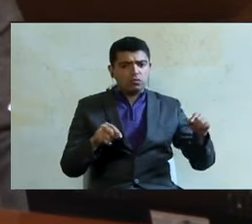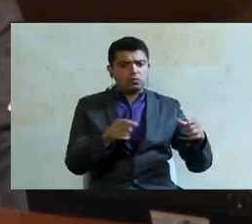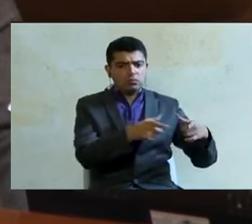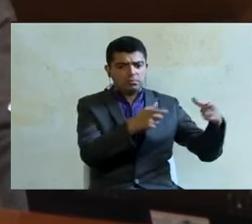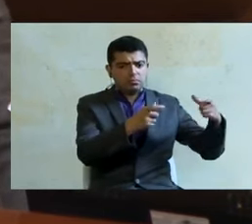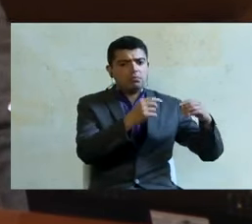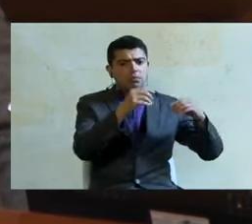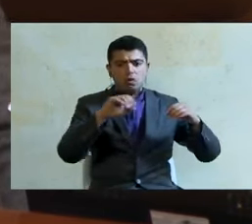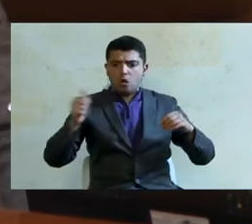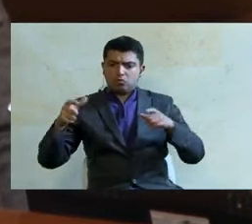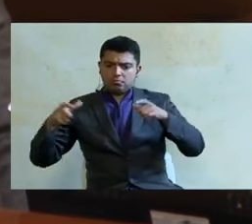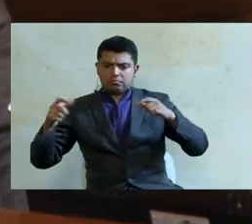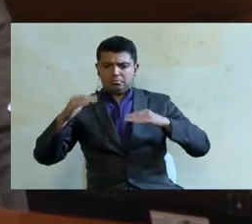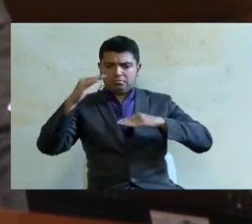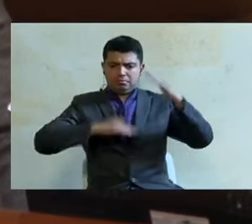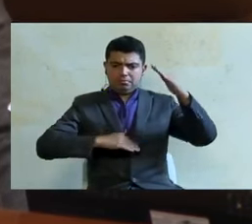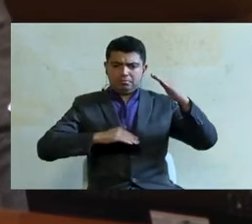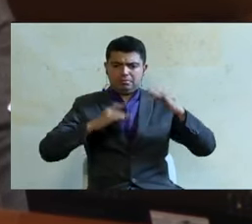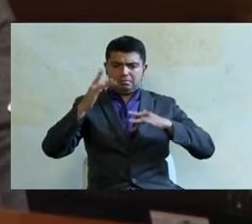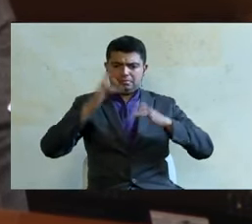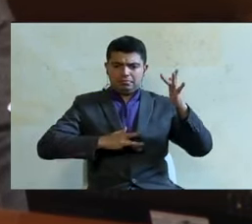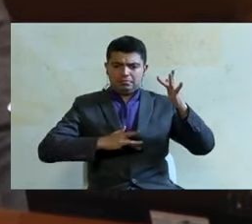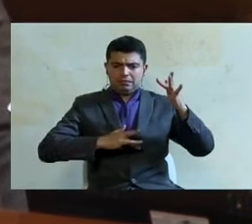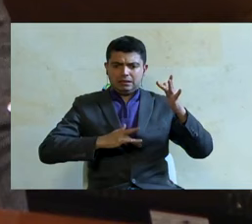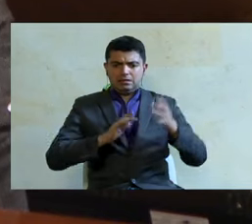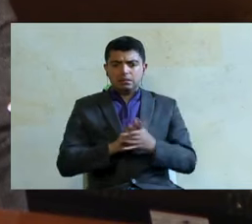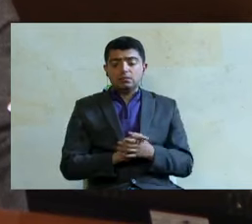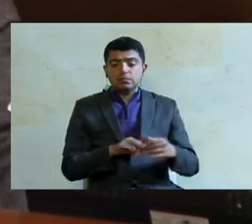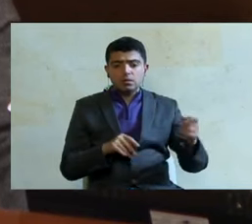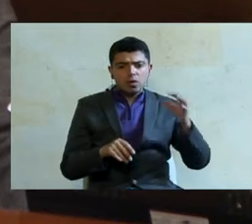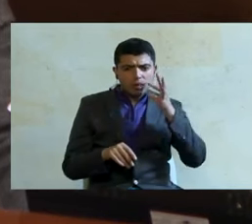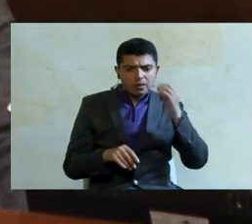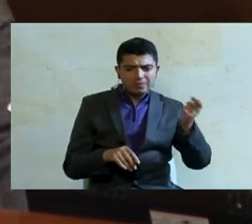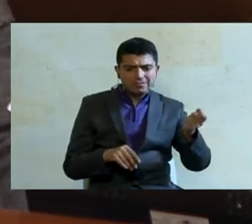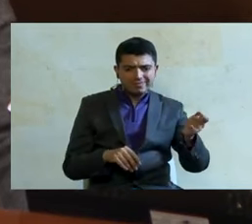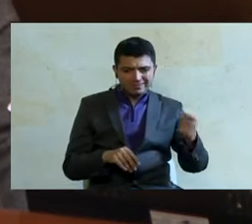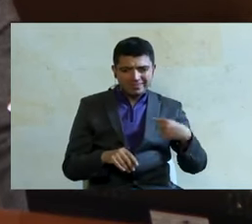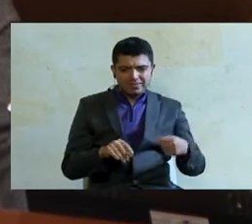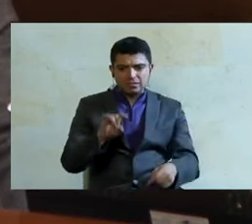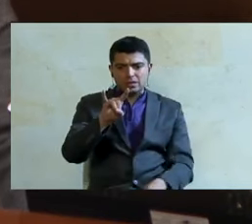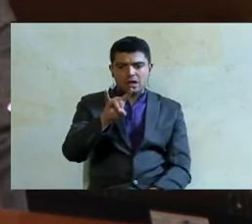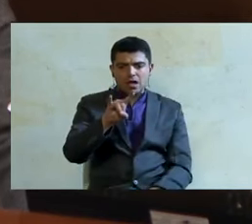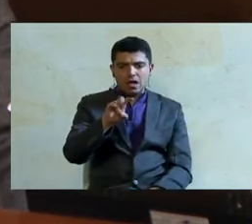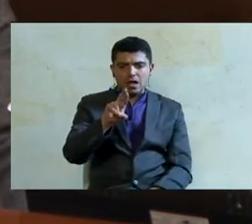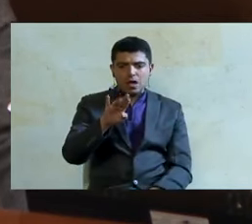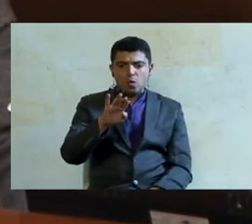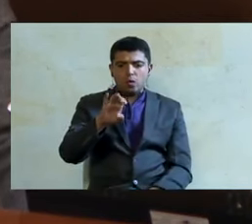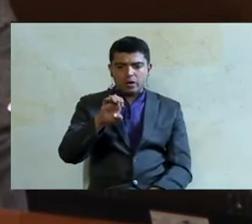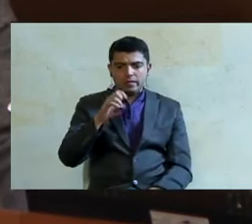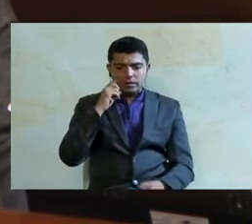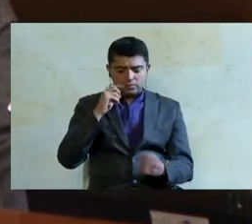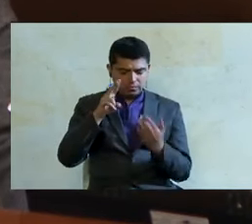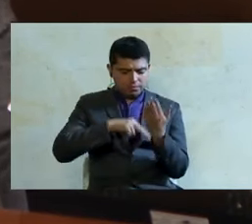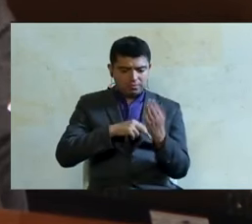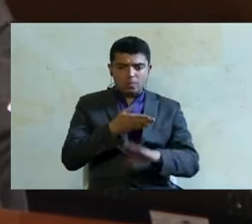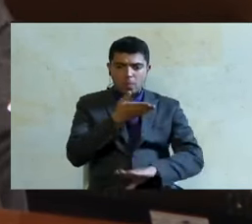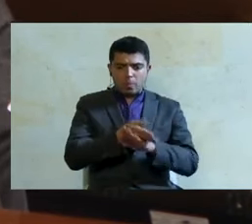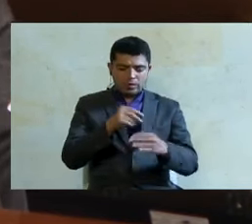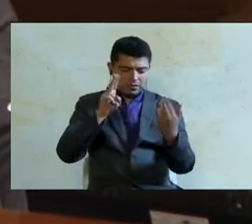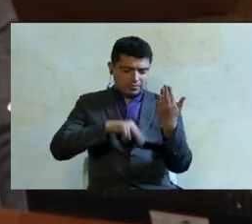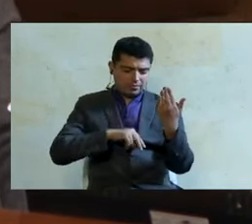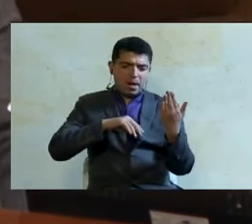obviamente con relación a la pregunta del doctor u yo leí la proposición y hay vacíos en la redacción de la proposición